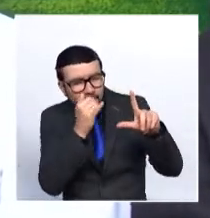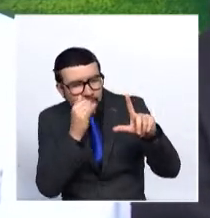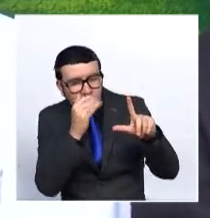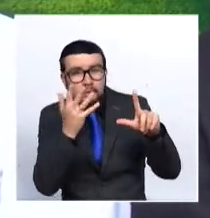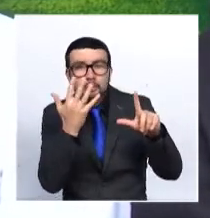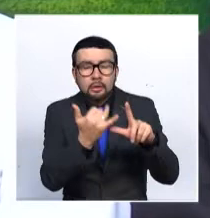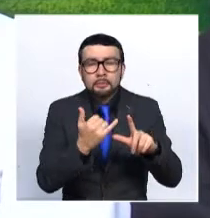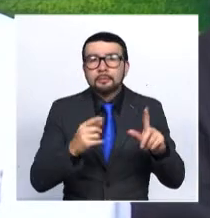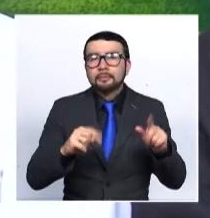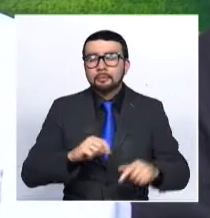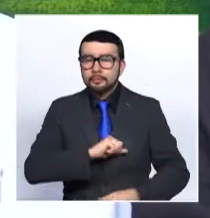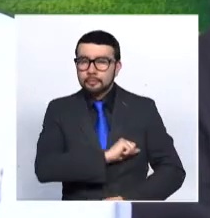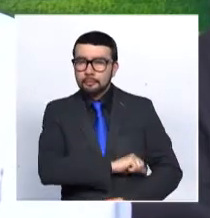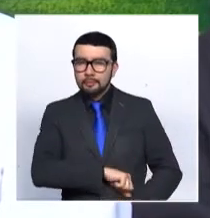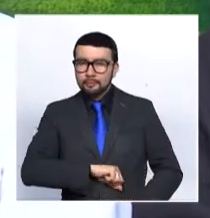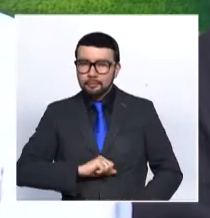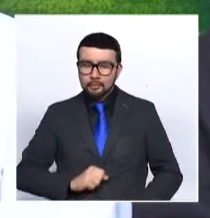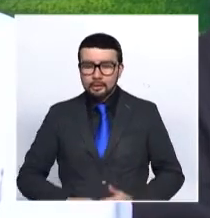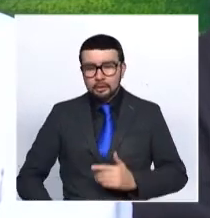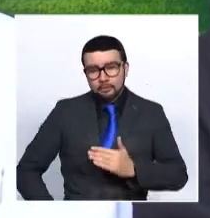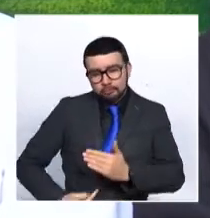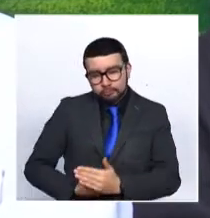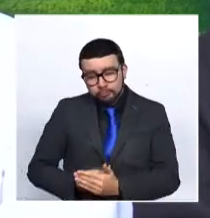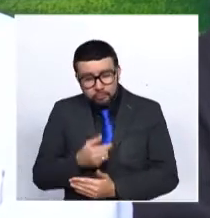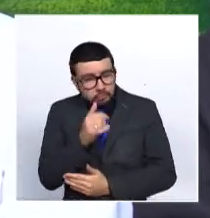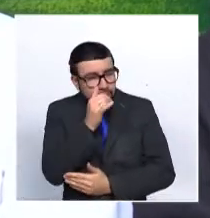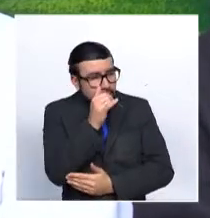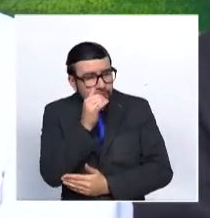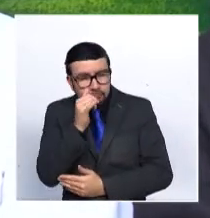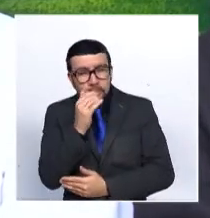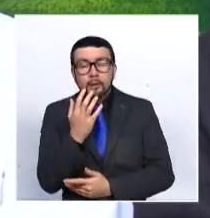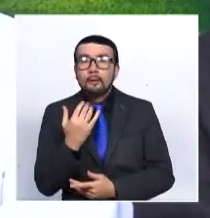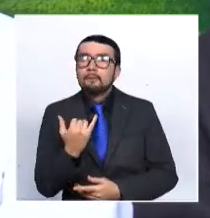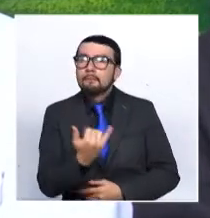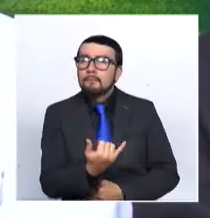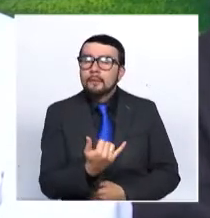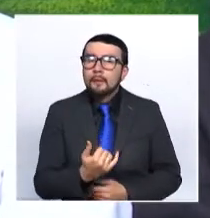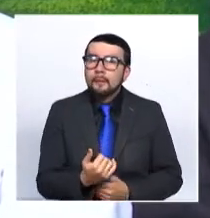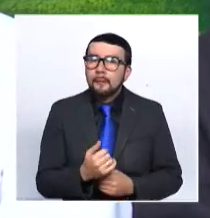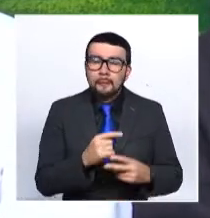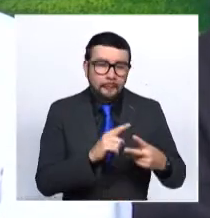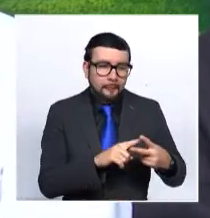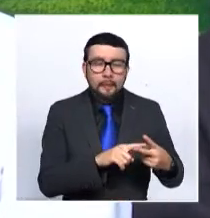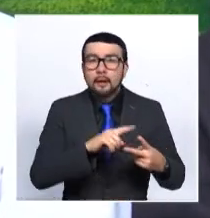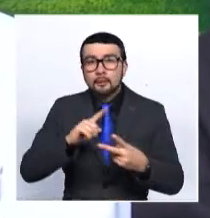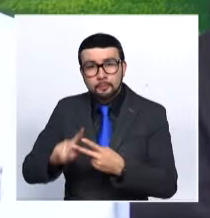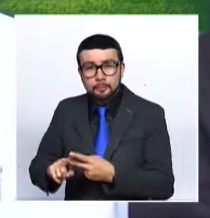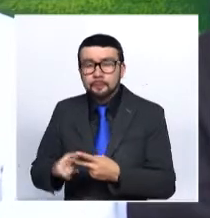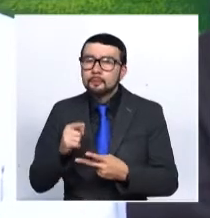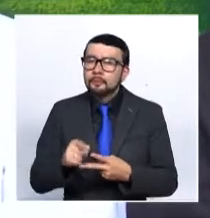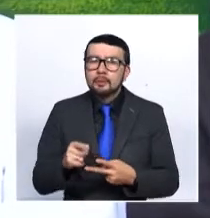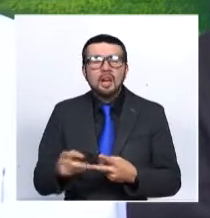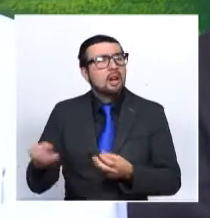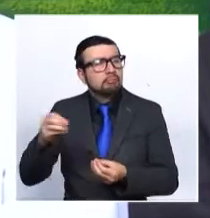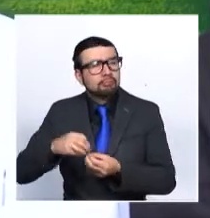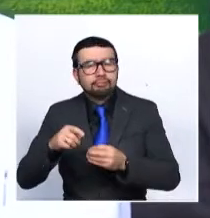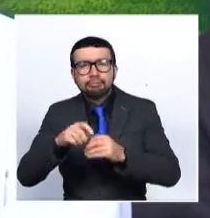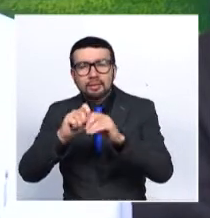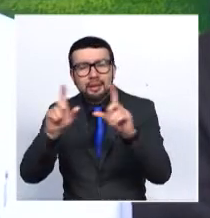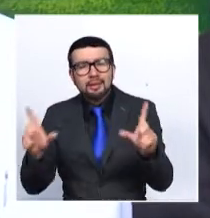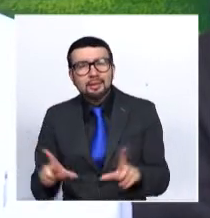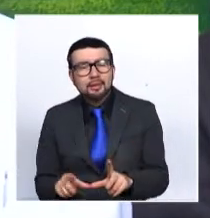la ecografía transvaginal, ese es el básico, y hay uno que digamos que el paquete 2 que incluye aparte de todos estos exámenes,